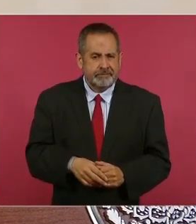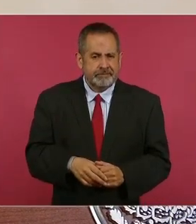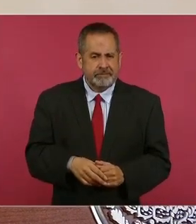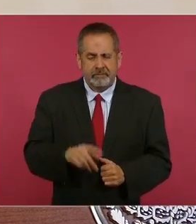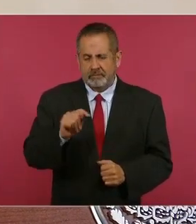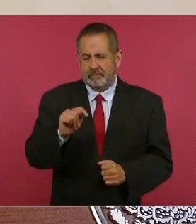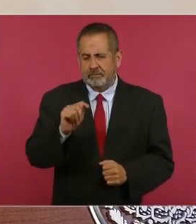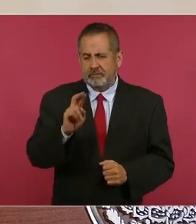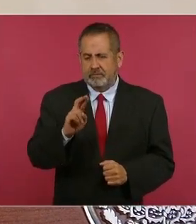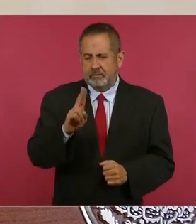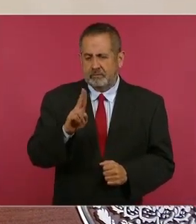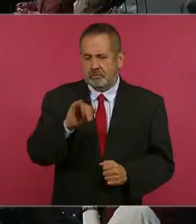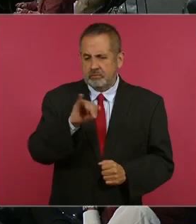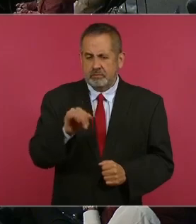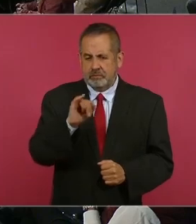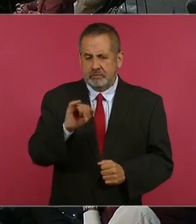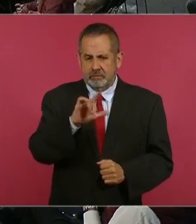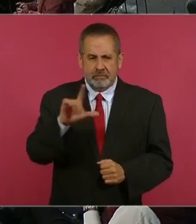Trujillo.